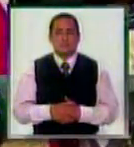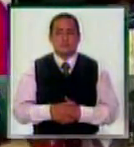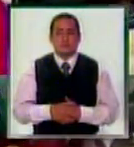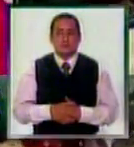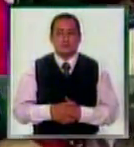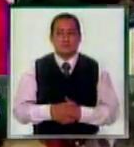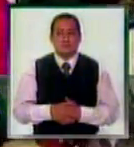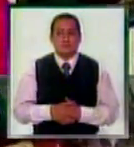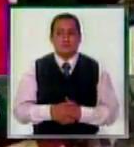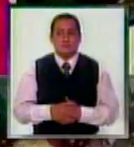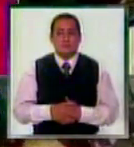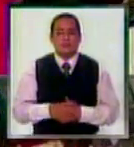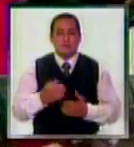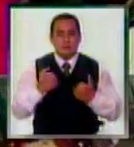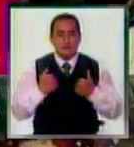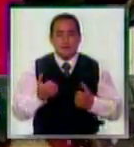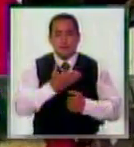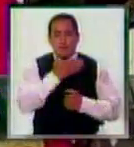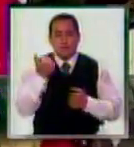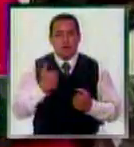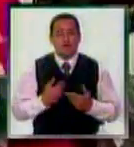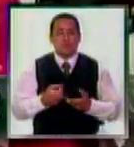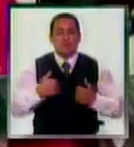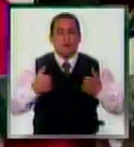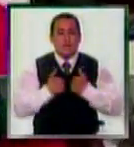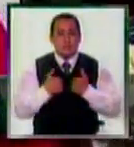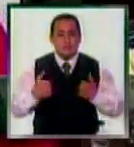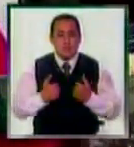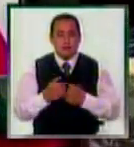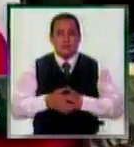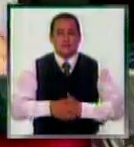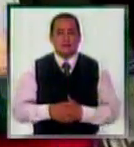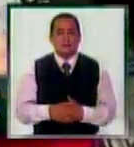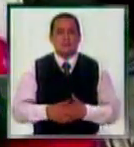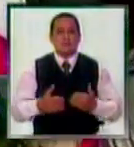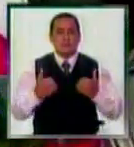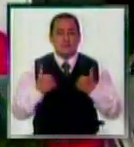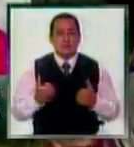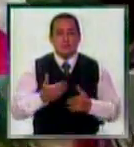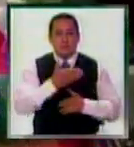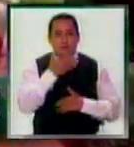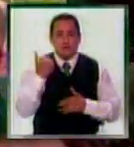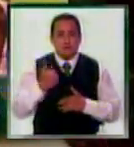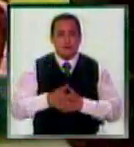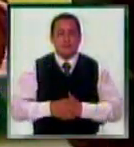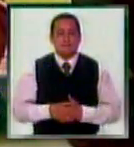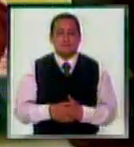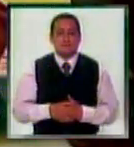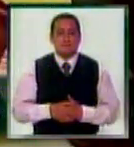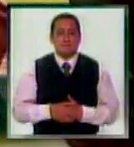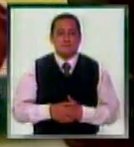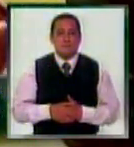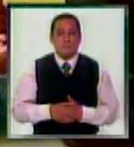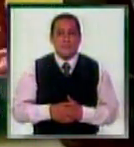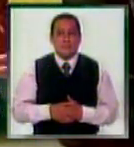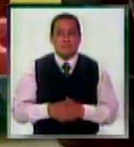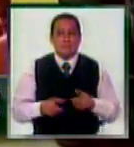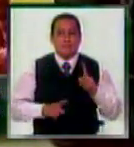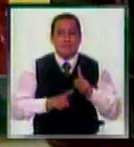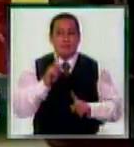No, trago no. Ustedes tendrán que mejorar de repente su ganado, tendrán que comprar de repente